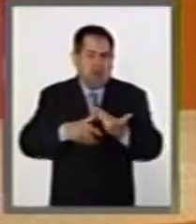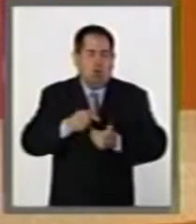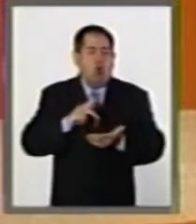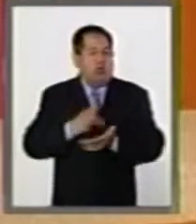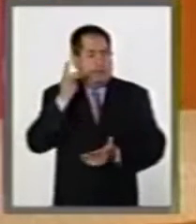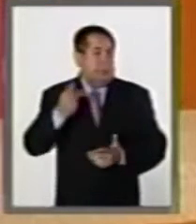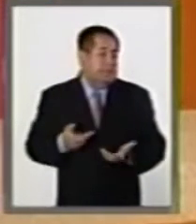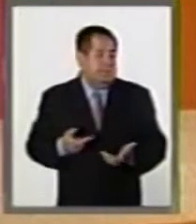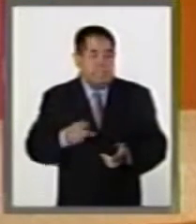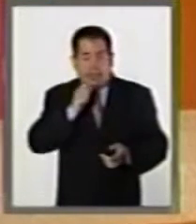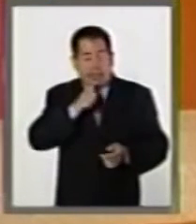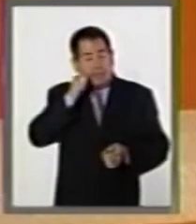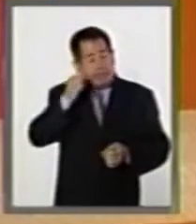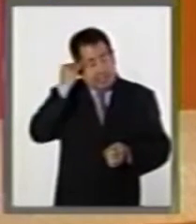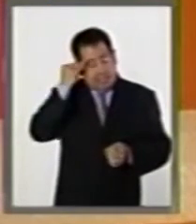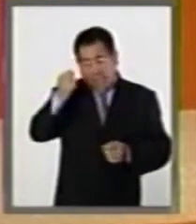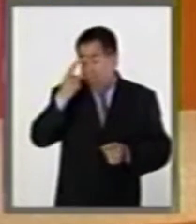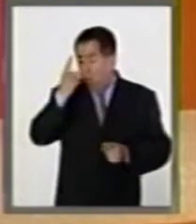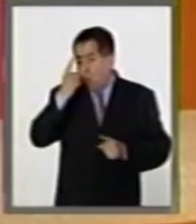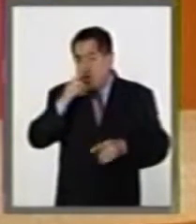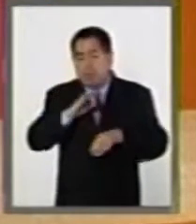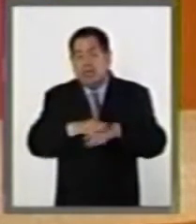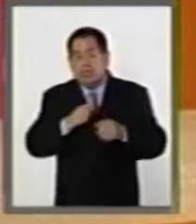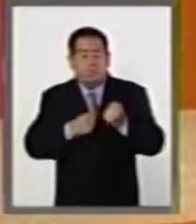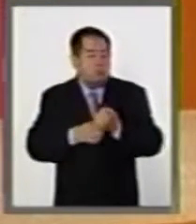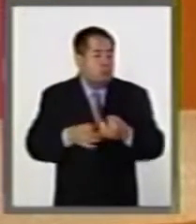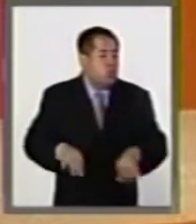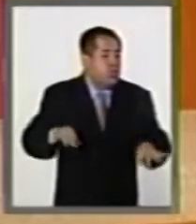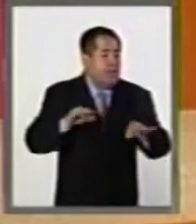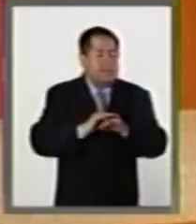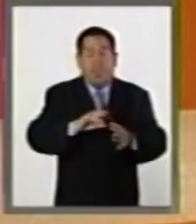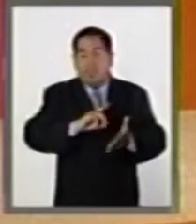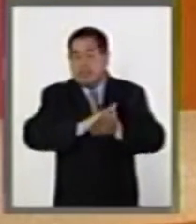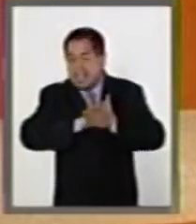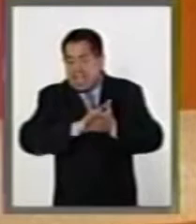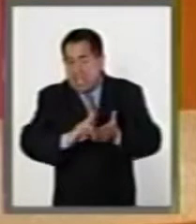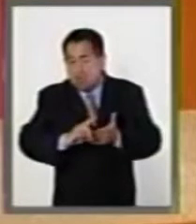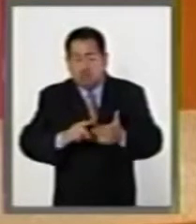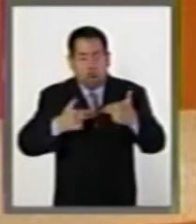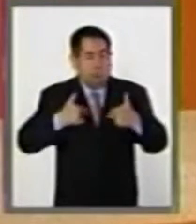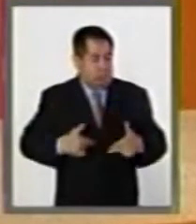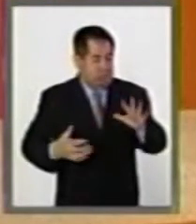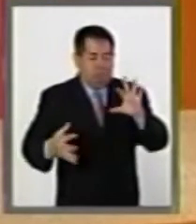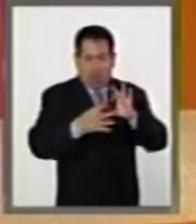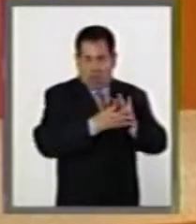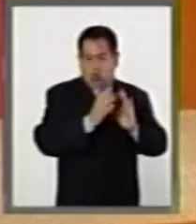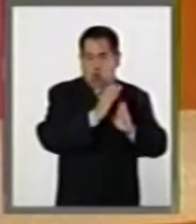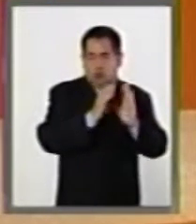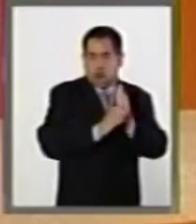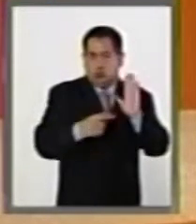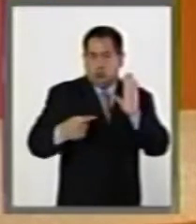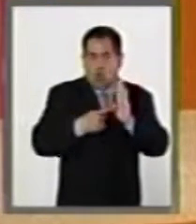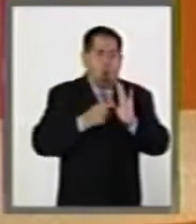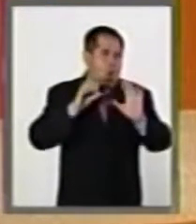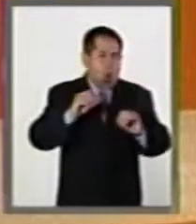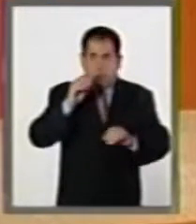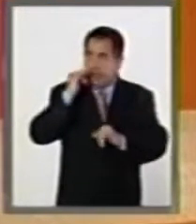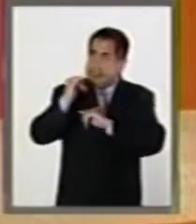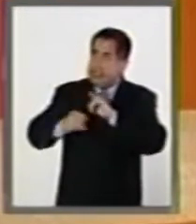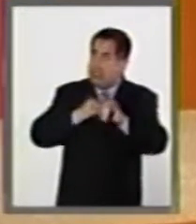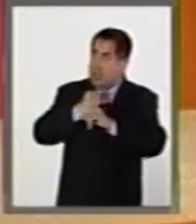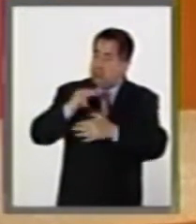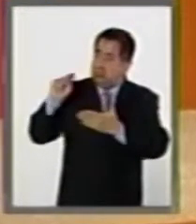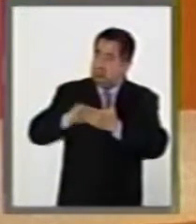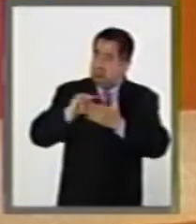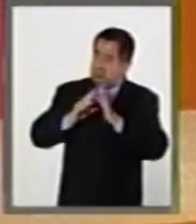base de los principios, garantías y derechos consagrados en la Constitución y en los tratados internacionales de los que el